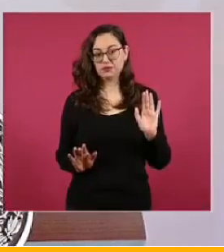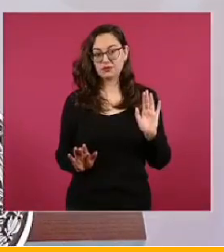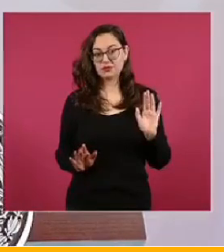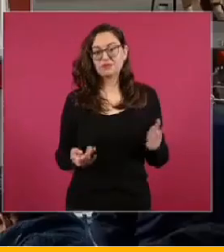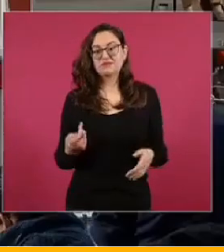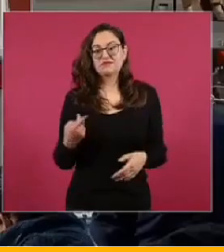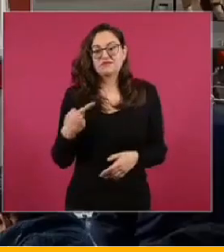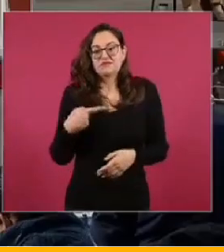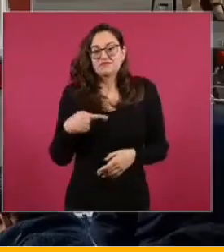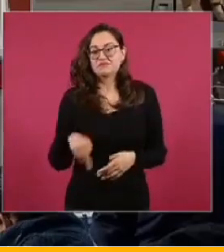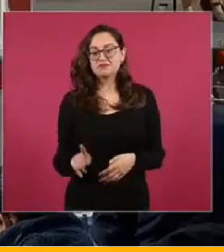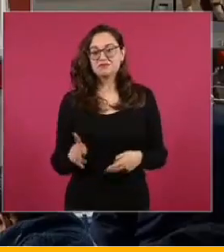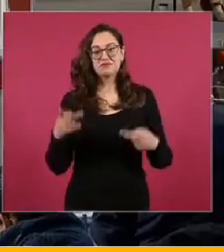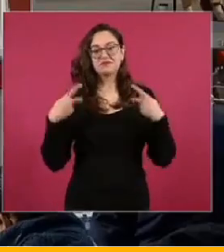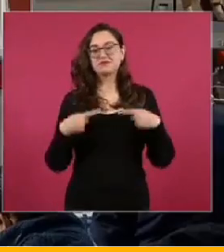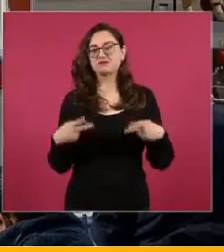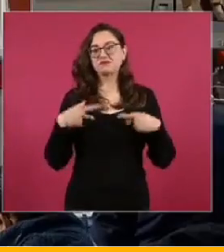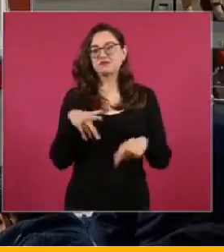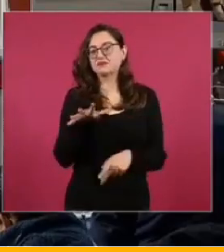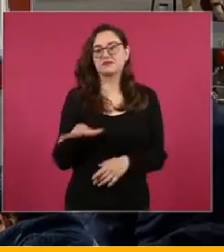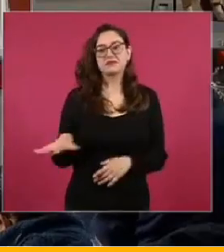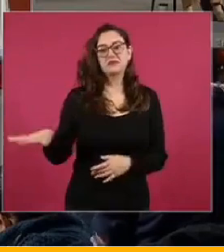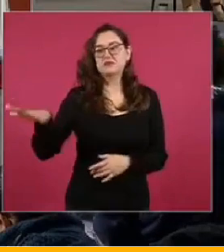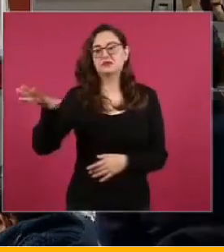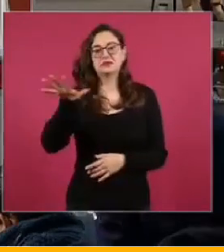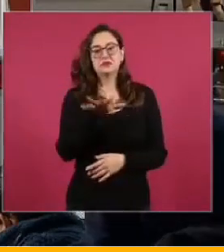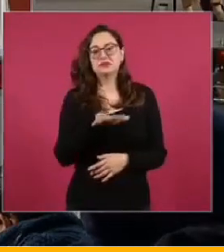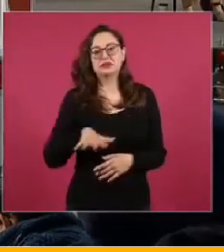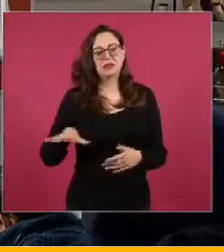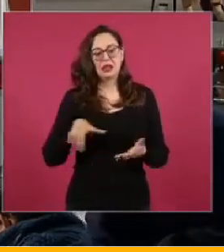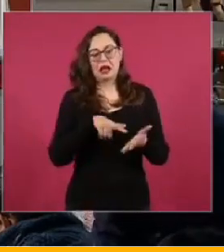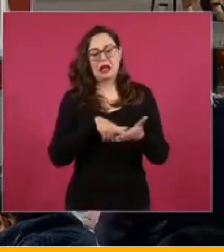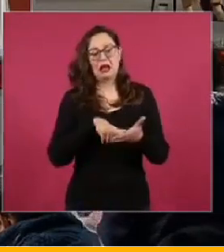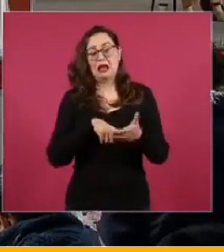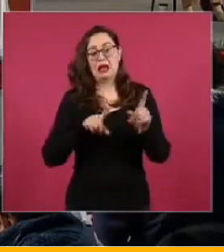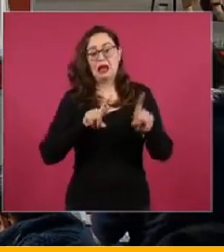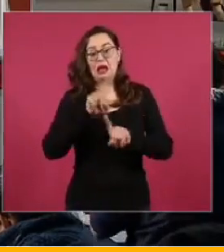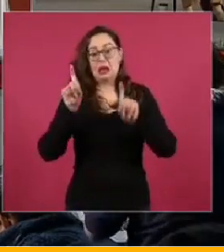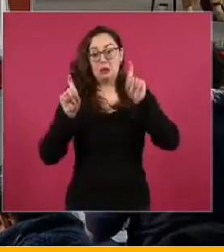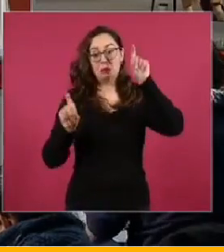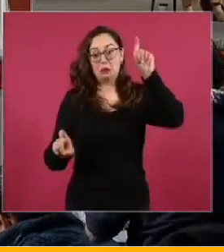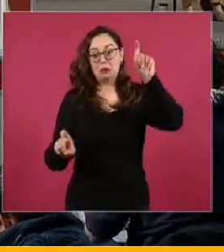Pero díganme si esto no es calumnioso.